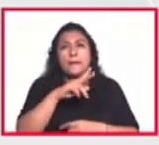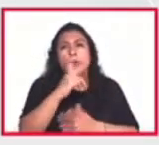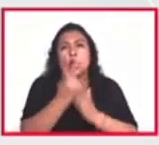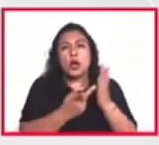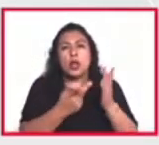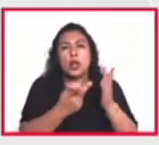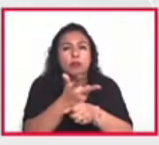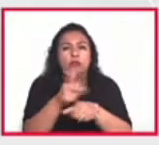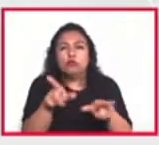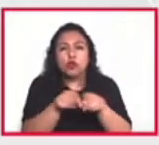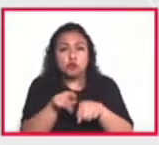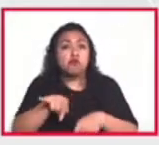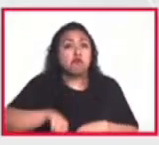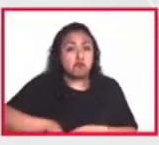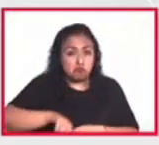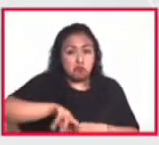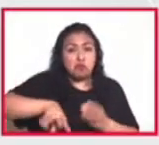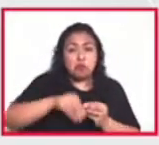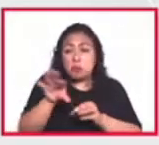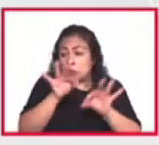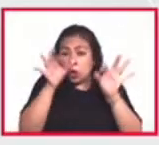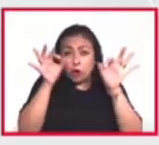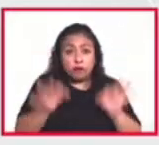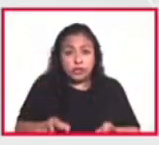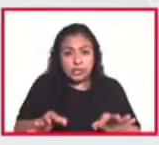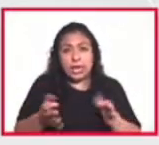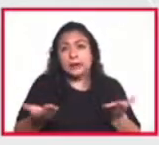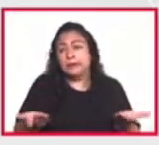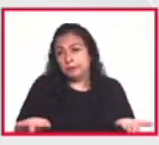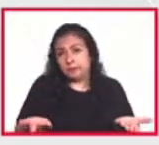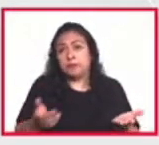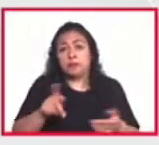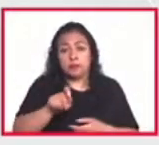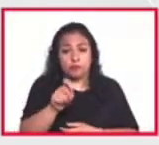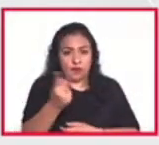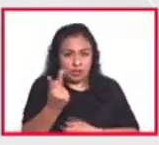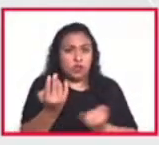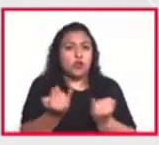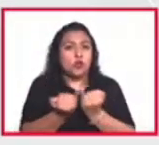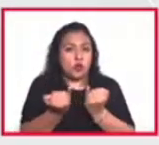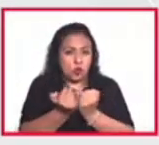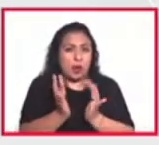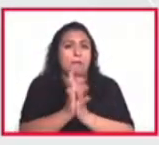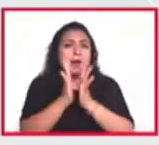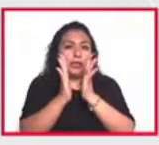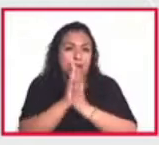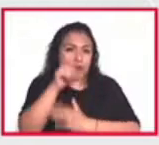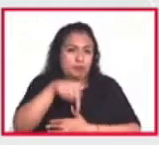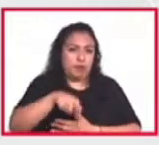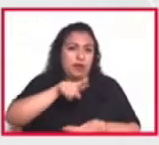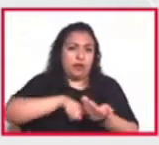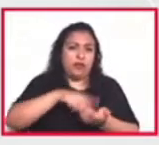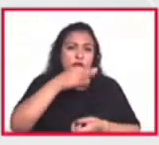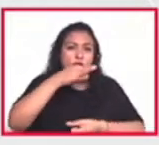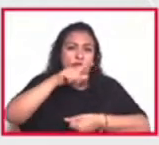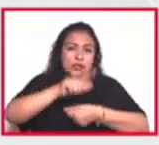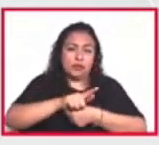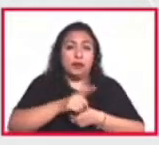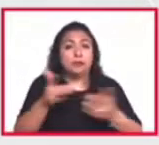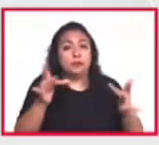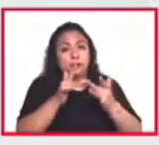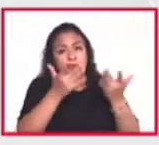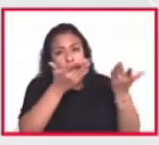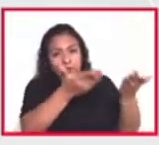muy interesantes, forman parte de la selección oficial. Así que, bueno, Canal 22 también está aquí presente en el festival. Bueno, pues regresamos al estudio de